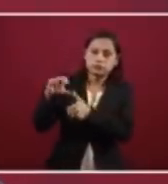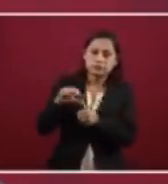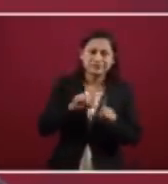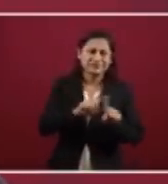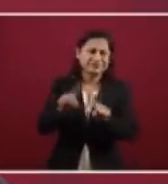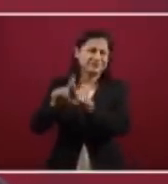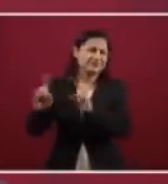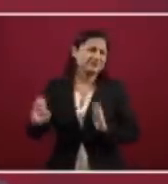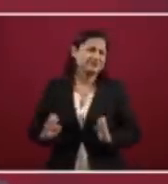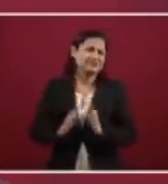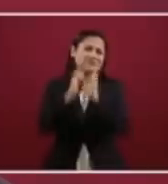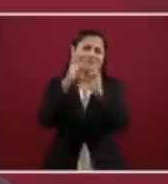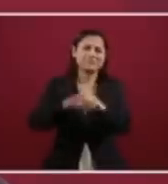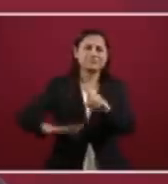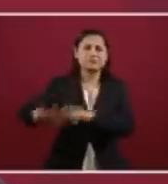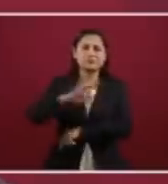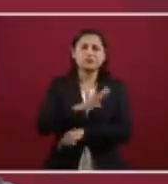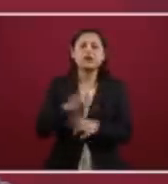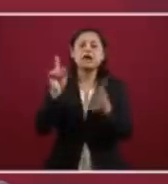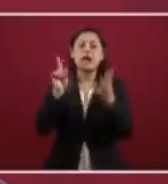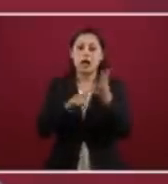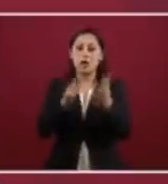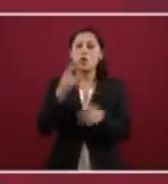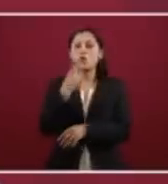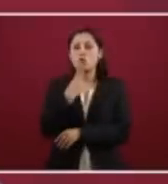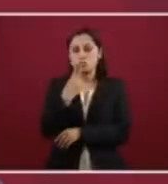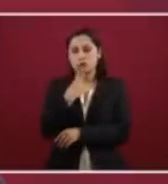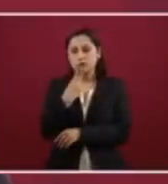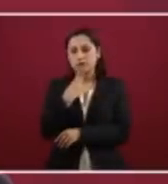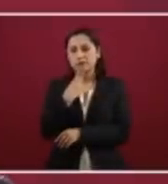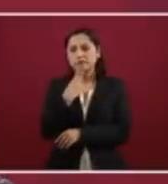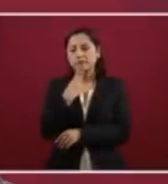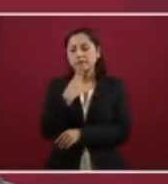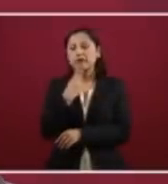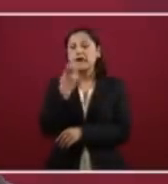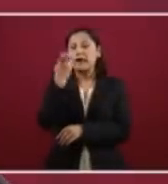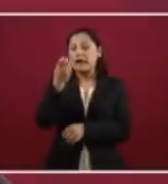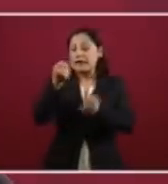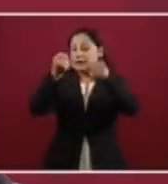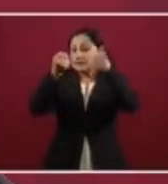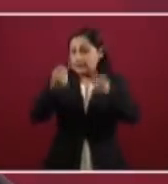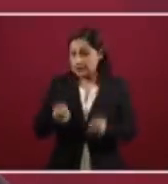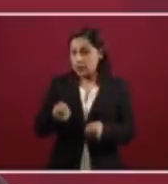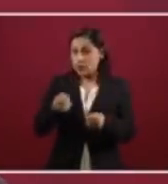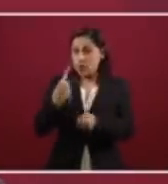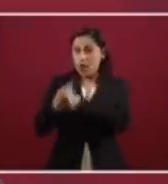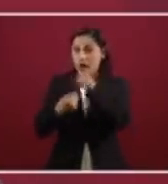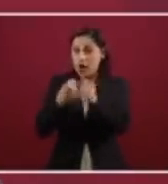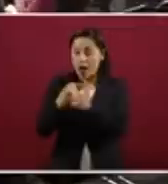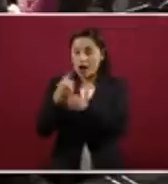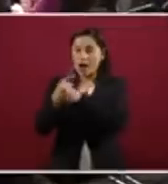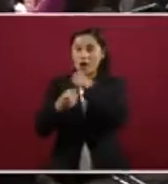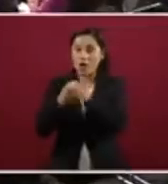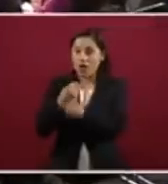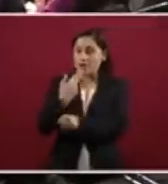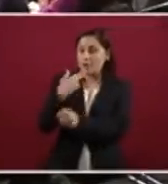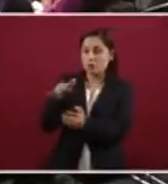Entonces, esos seguros no necesariamente se operan cada año, es decir, solamente cuando